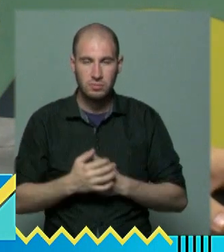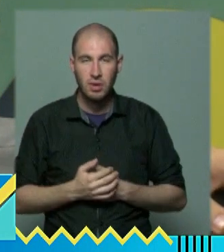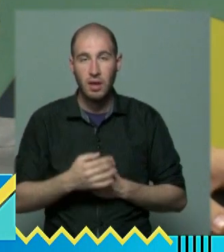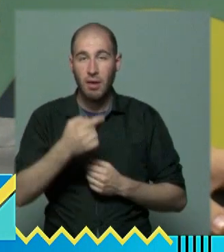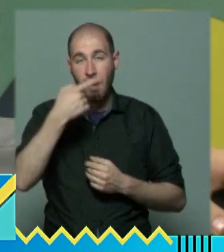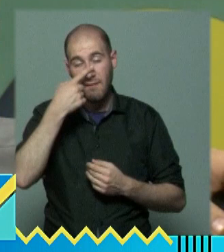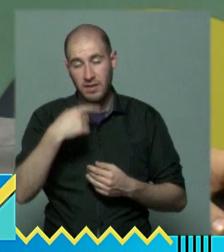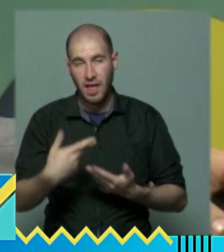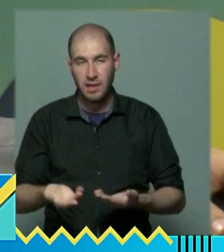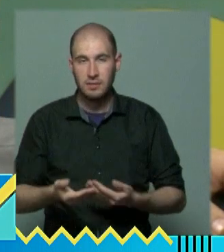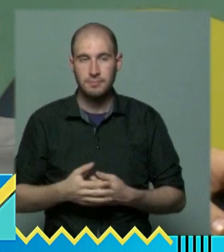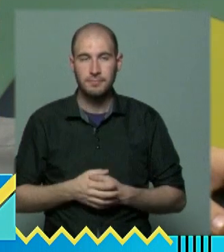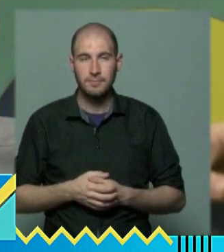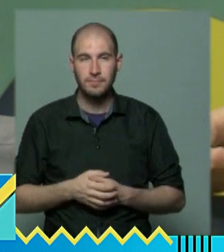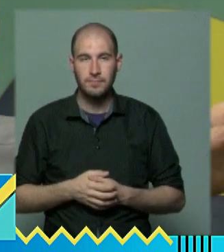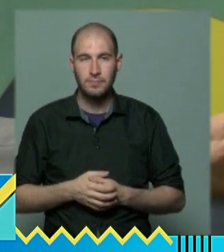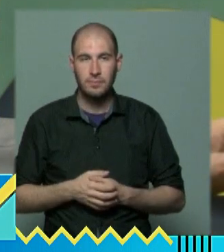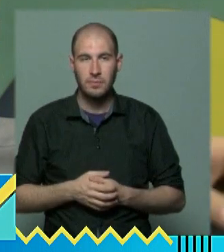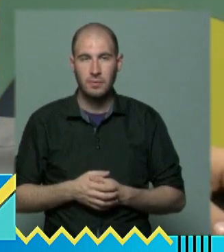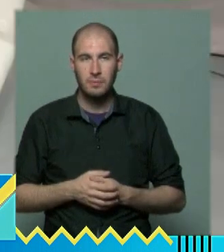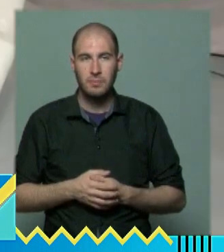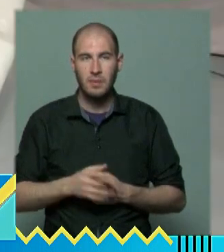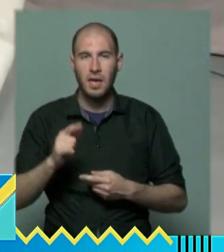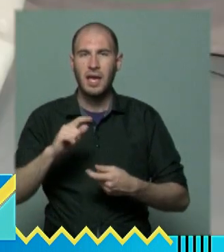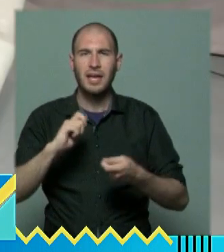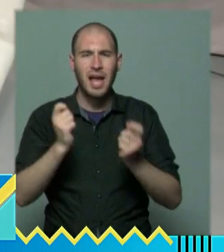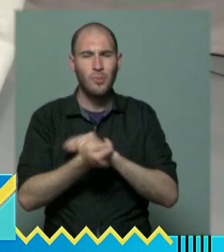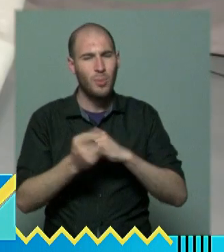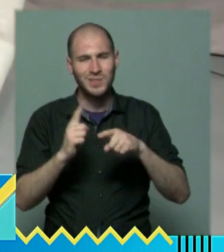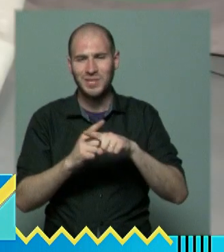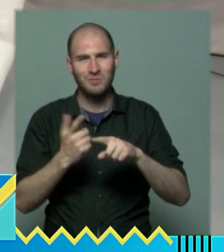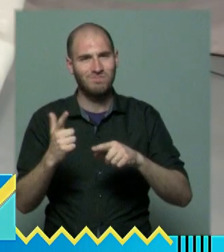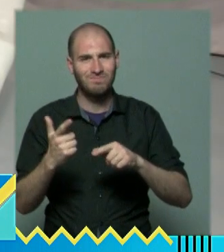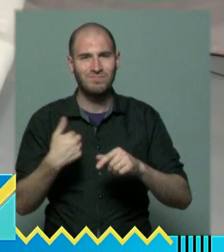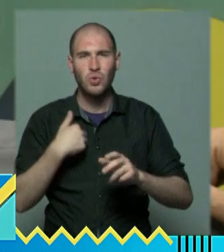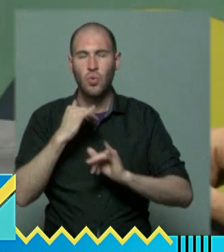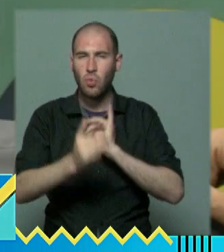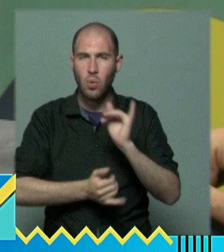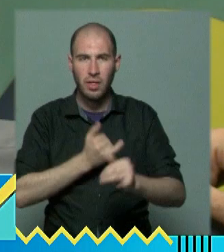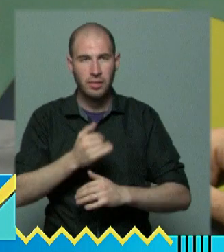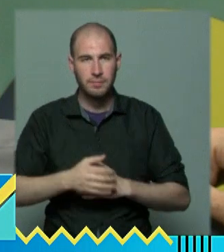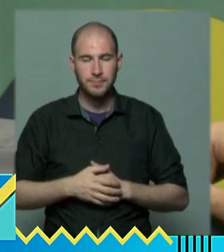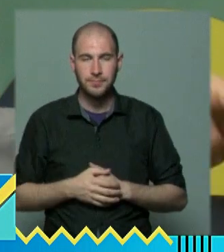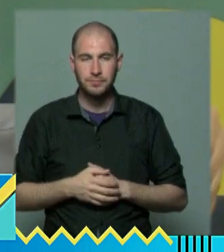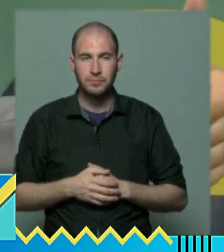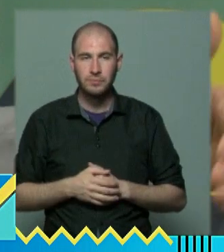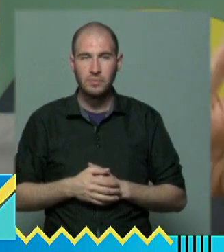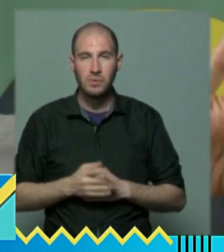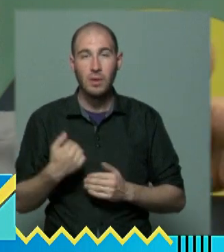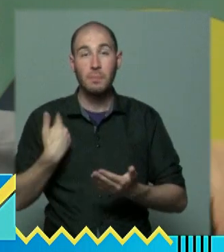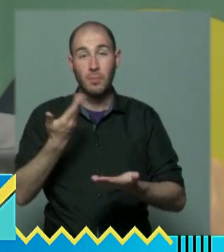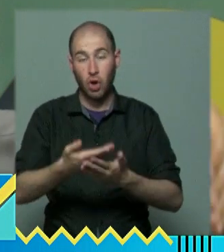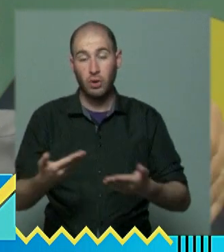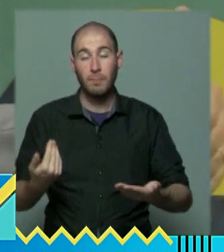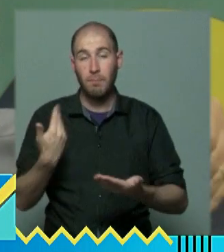definitiva, no producen tampoco un cambio positivo. Yo siempre digo, cuando uno propone